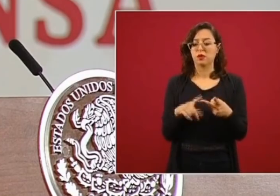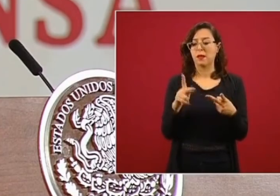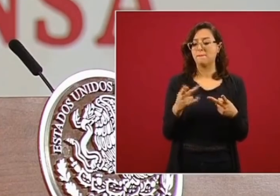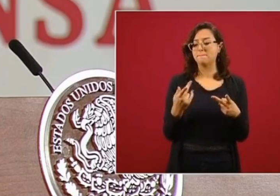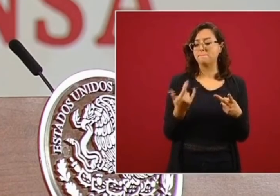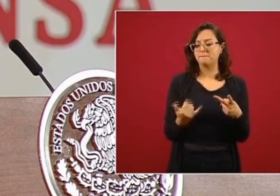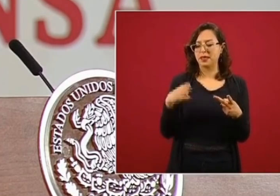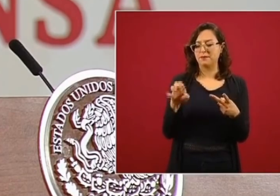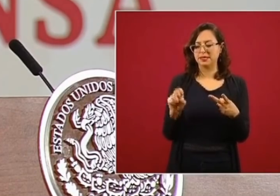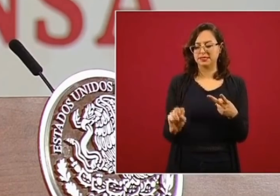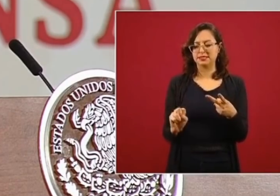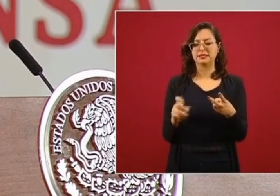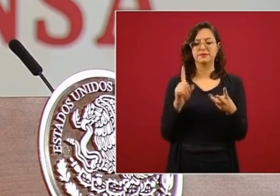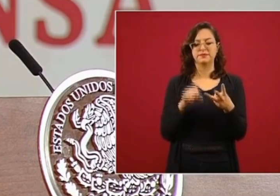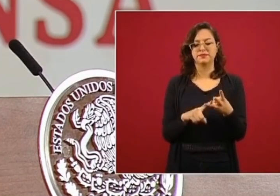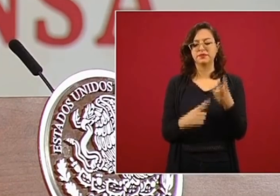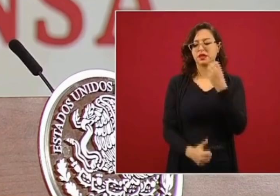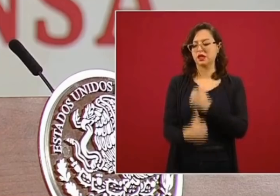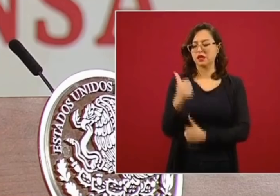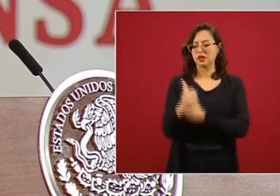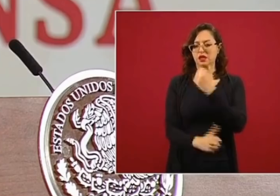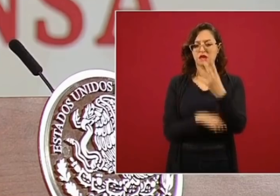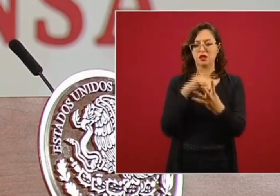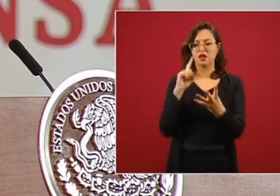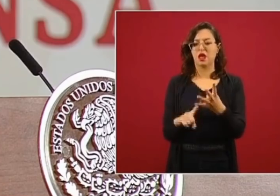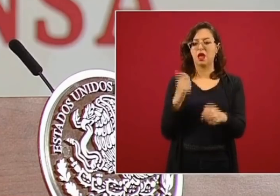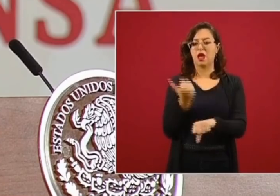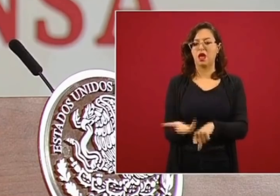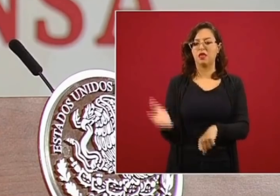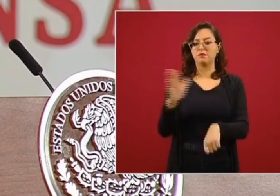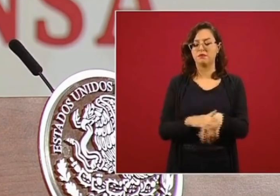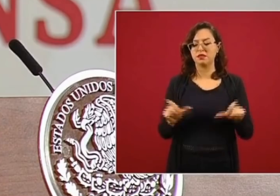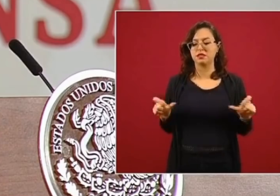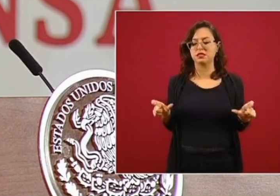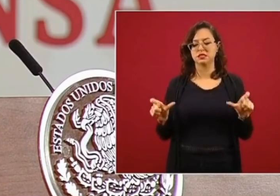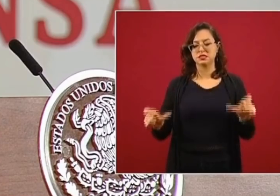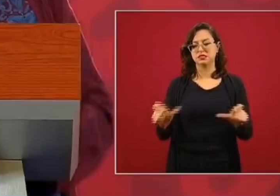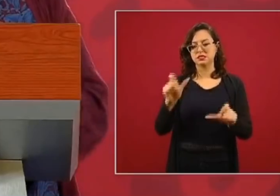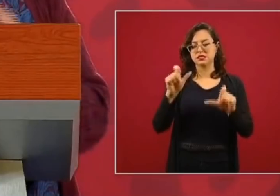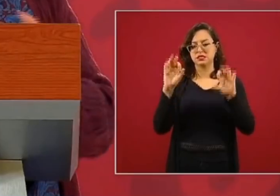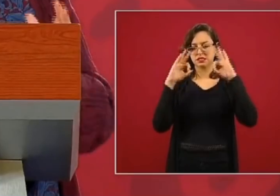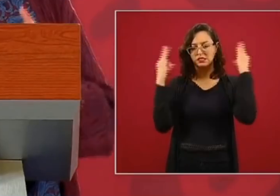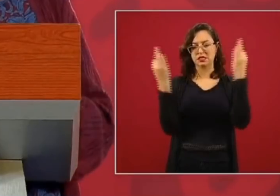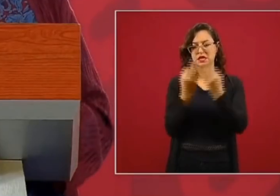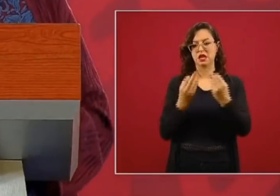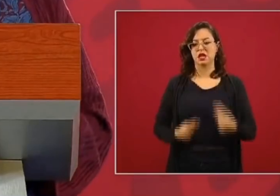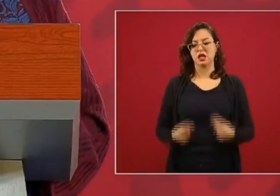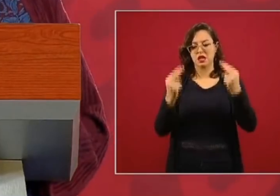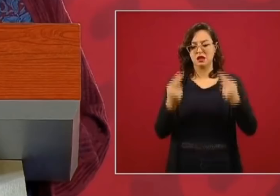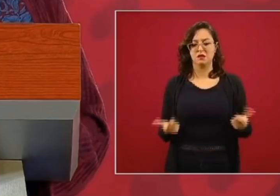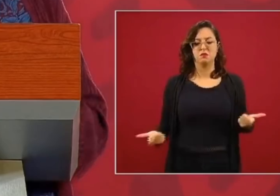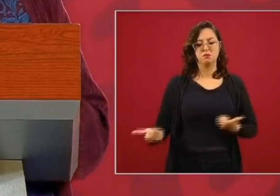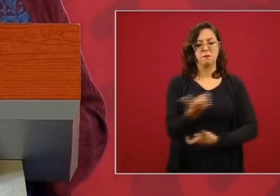pymes, de competitividad y de administración aduanera y facilitación comercial. Todos estos